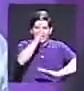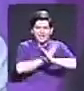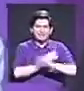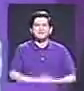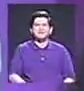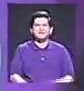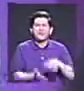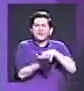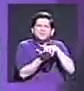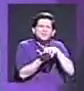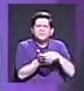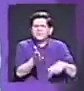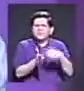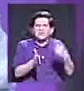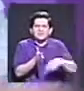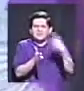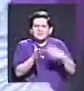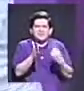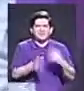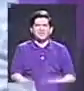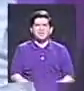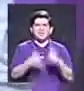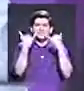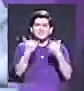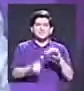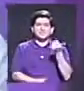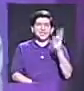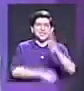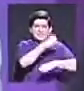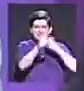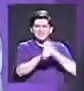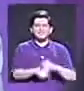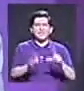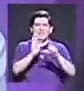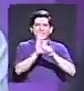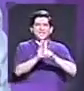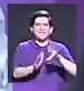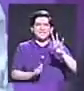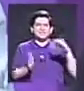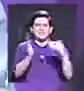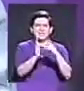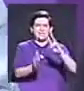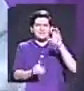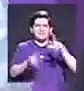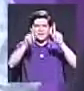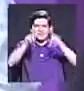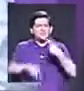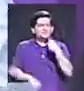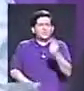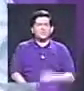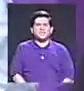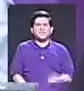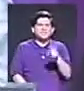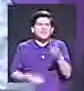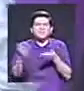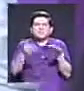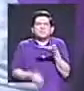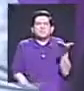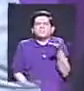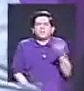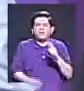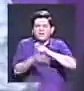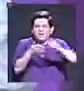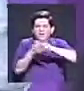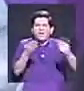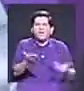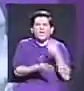sido muy cuestionada porque ya desde hace 16 años existe la Ley 7600 y la gente dice, bueno, ¿de qué sirve redactar